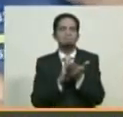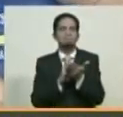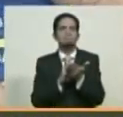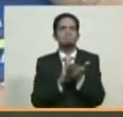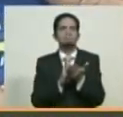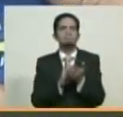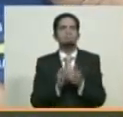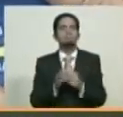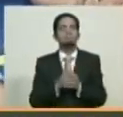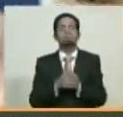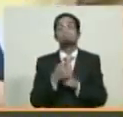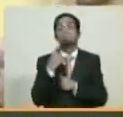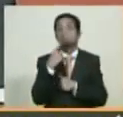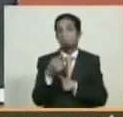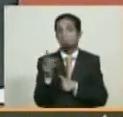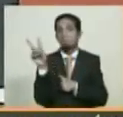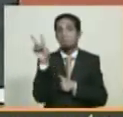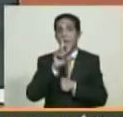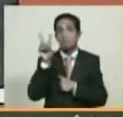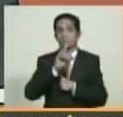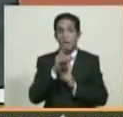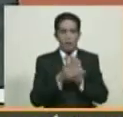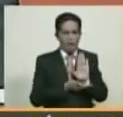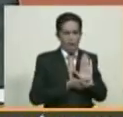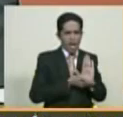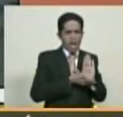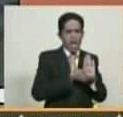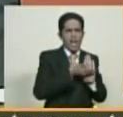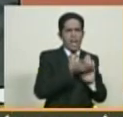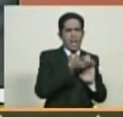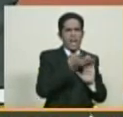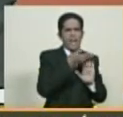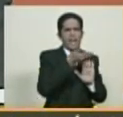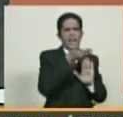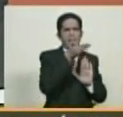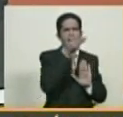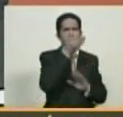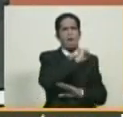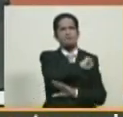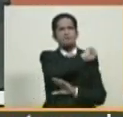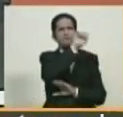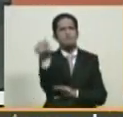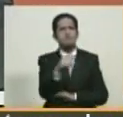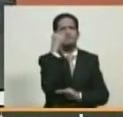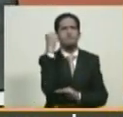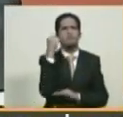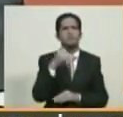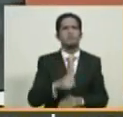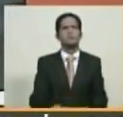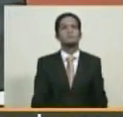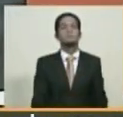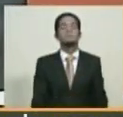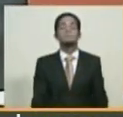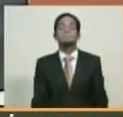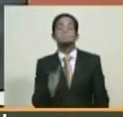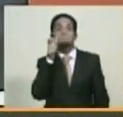una barbaridad y un desparpajo que solo vemos en los políticos de derecha colombiana, el